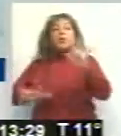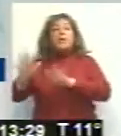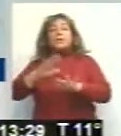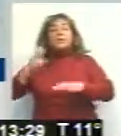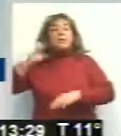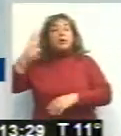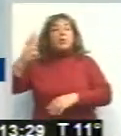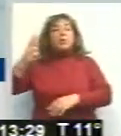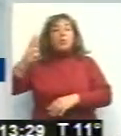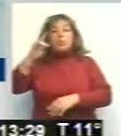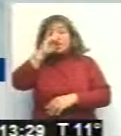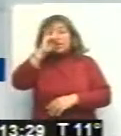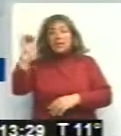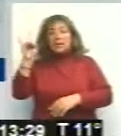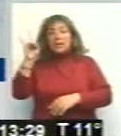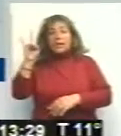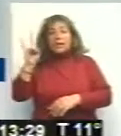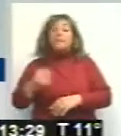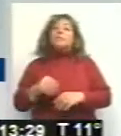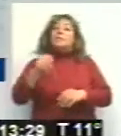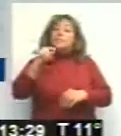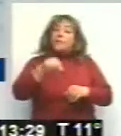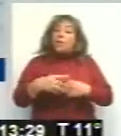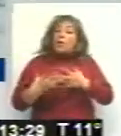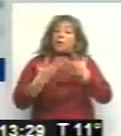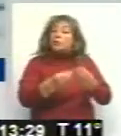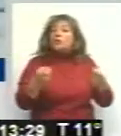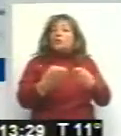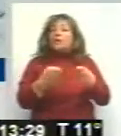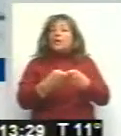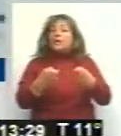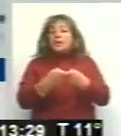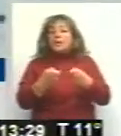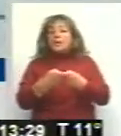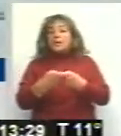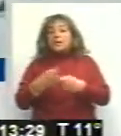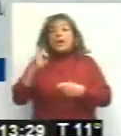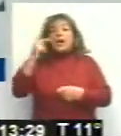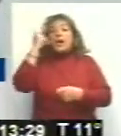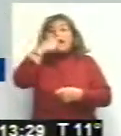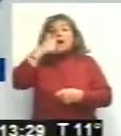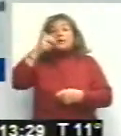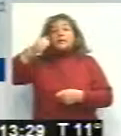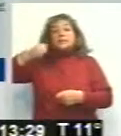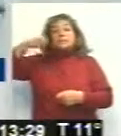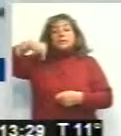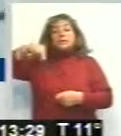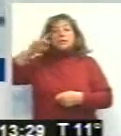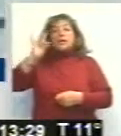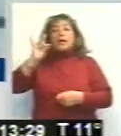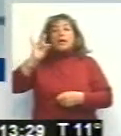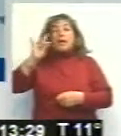Club Independiente All Stars y con el apoyo de la Asociación Salteña de Handball, Secretaría de Deportes de la provincia de Salta y